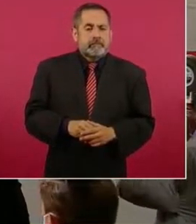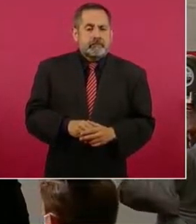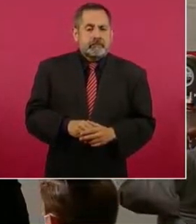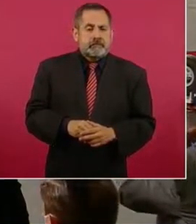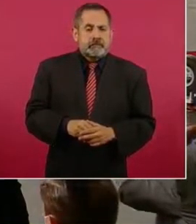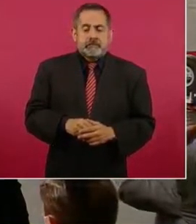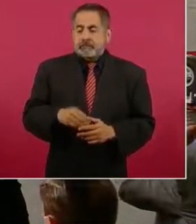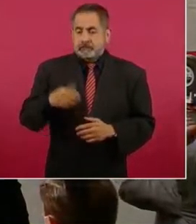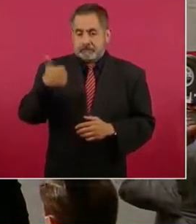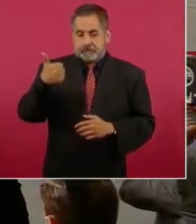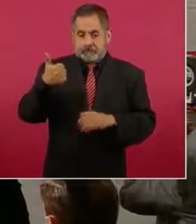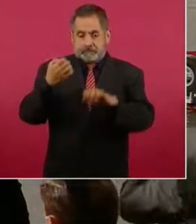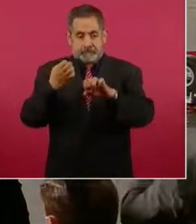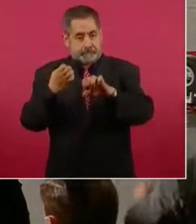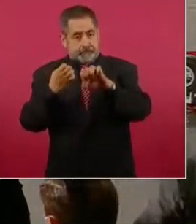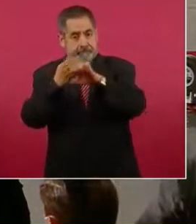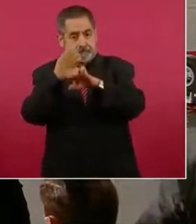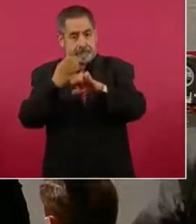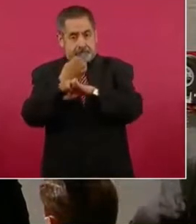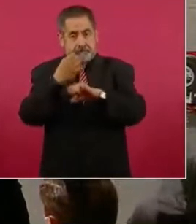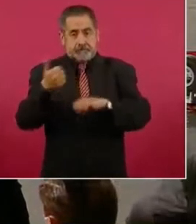6 estados,